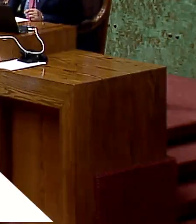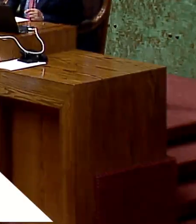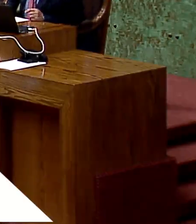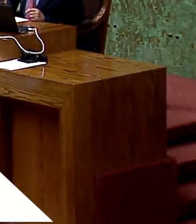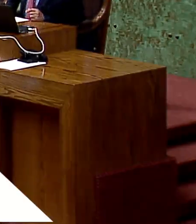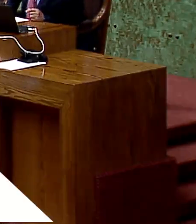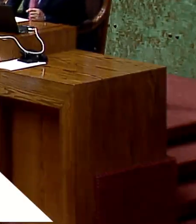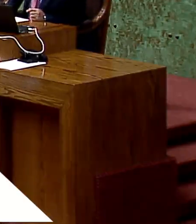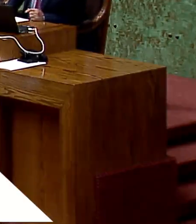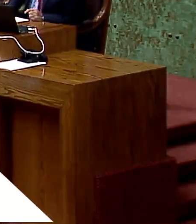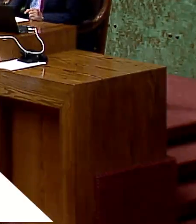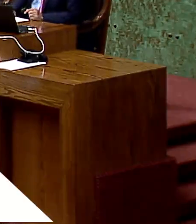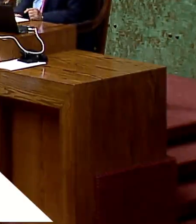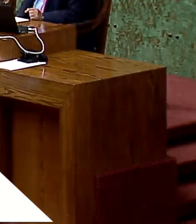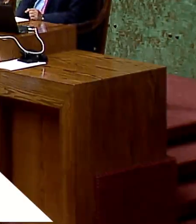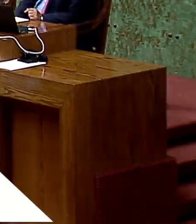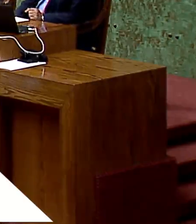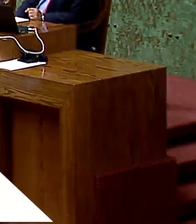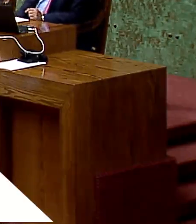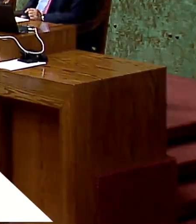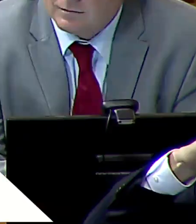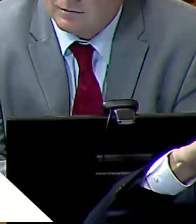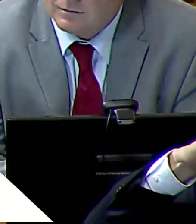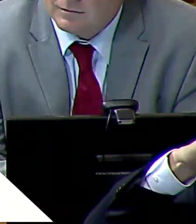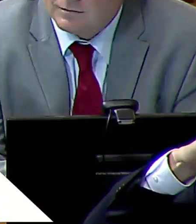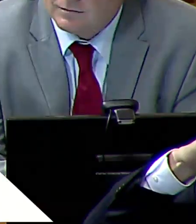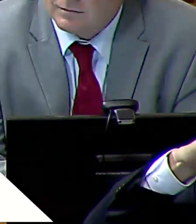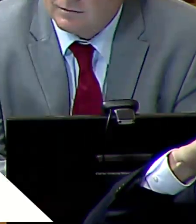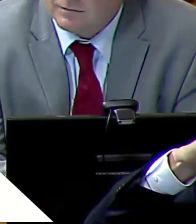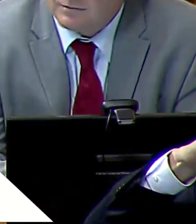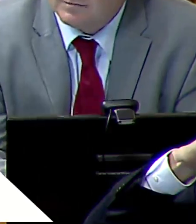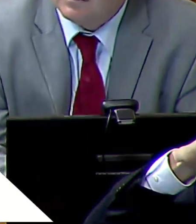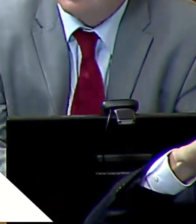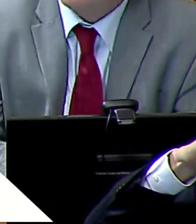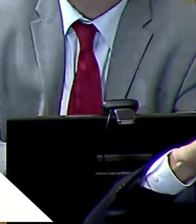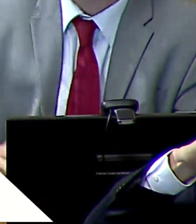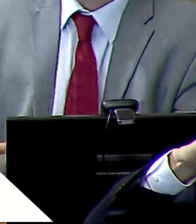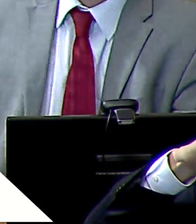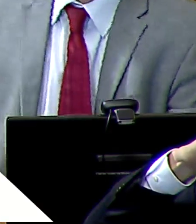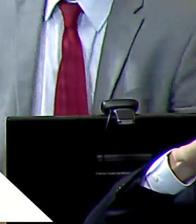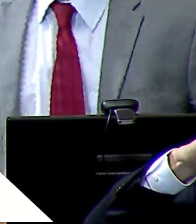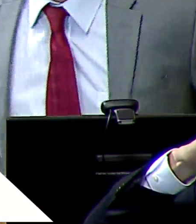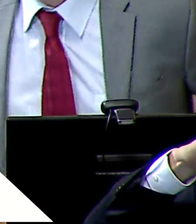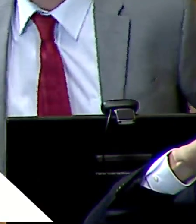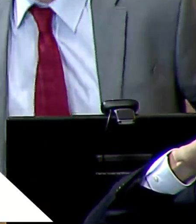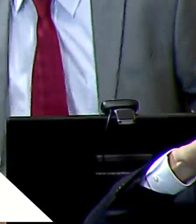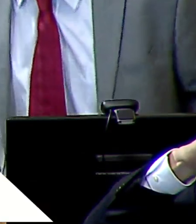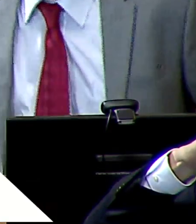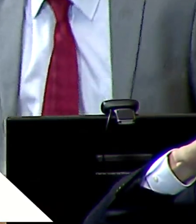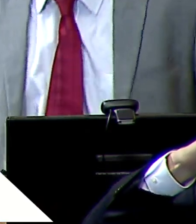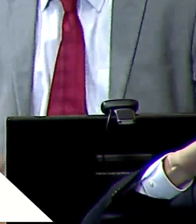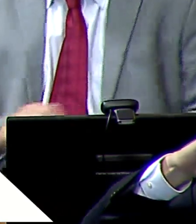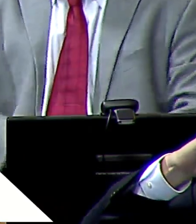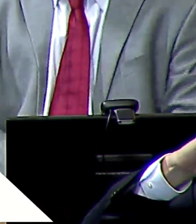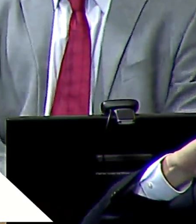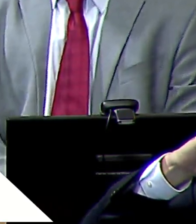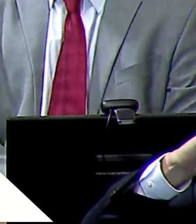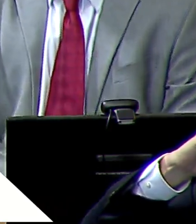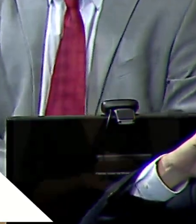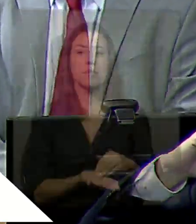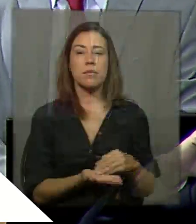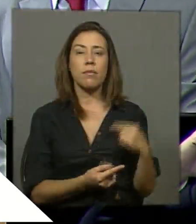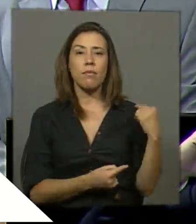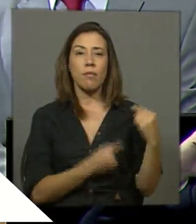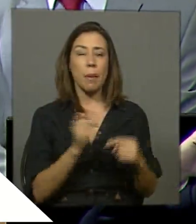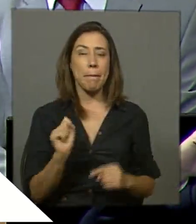diputado Ah ministro quiero que quede en la historia que